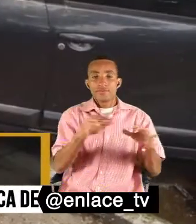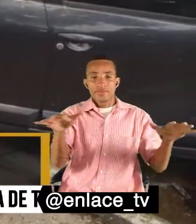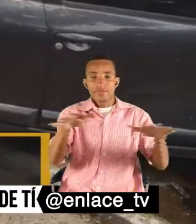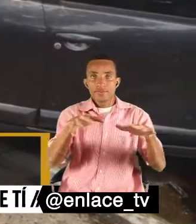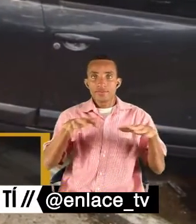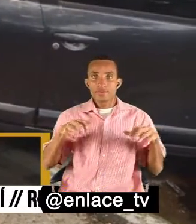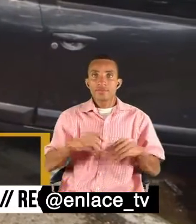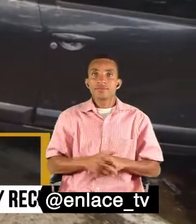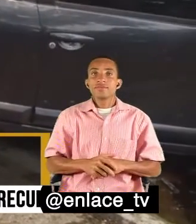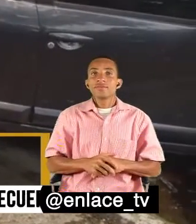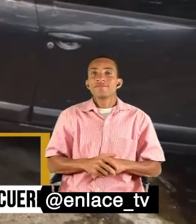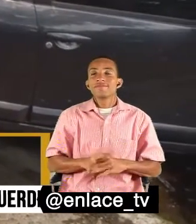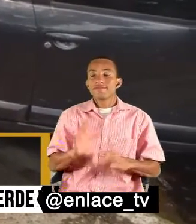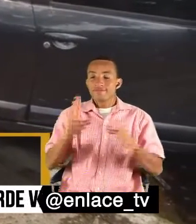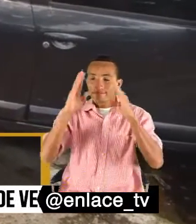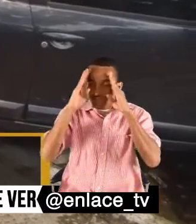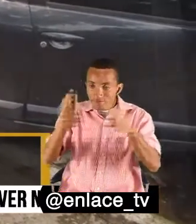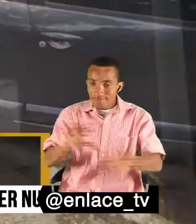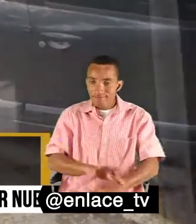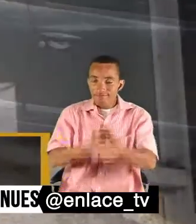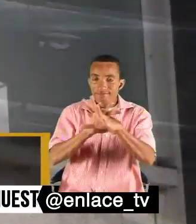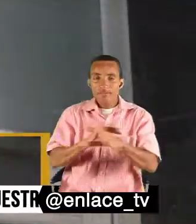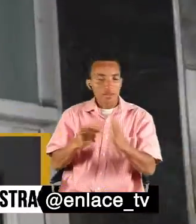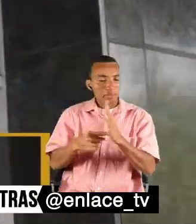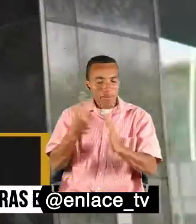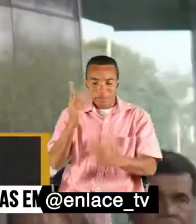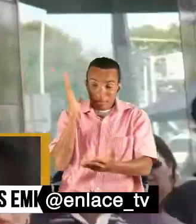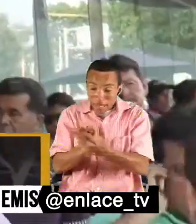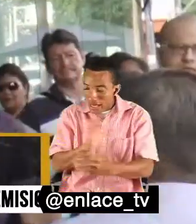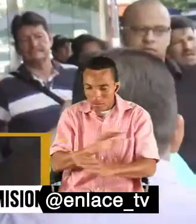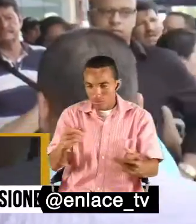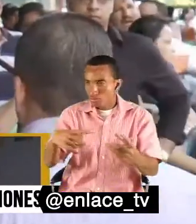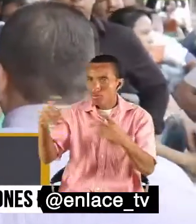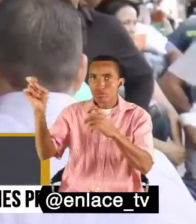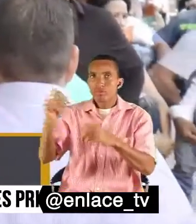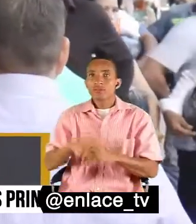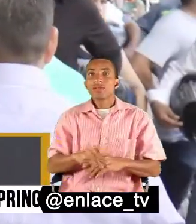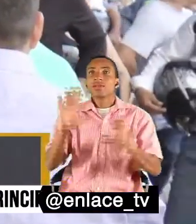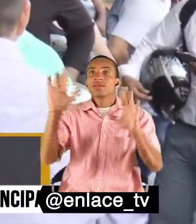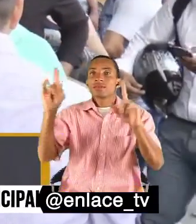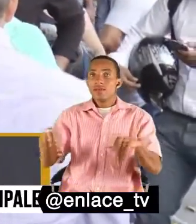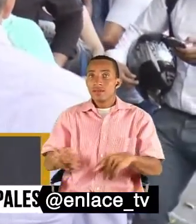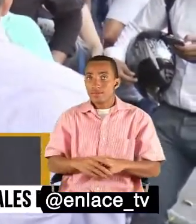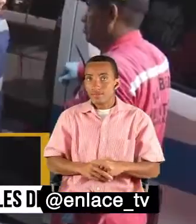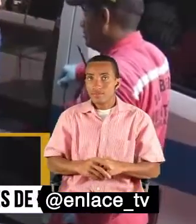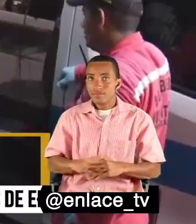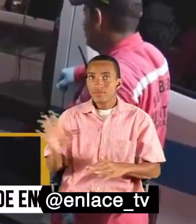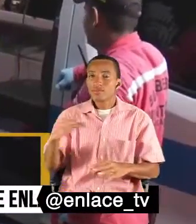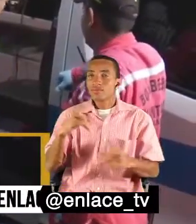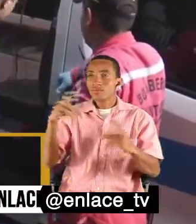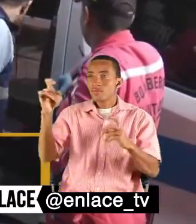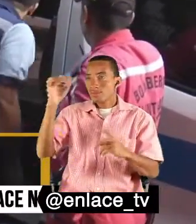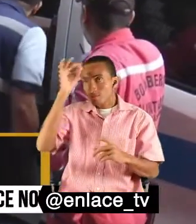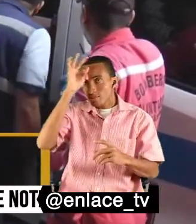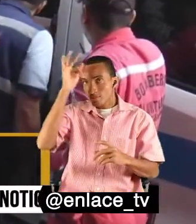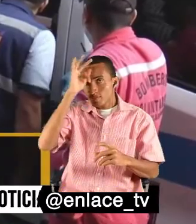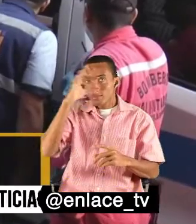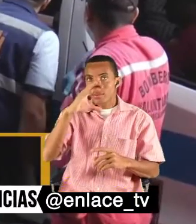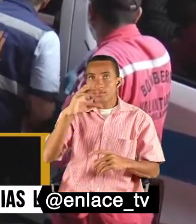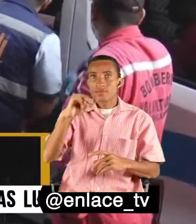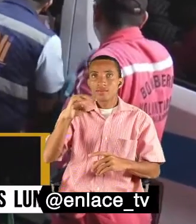Agradeció la atención médica que desde un primer momento se le brindó a su hijo desde cuando fue auxiliado por paramédicos pasando por la clínica Magdalena y quienes ahora cuidan